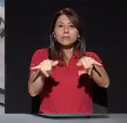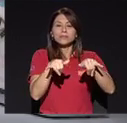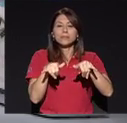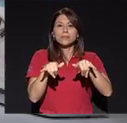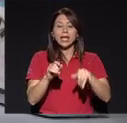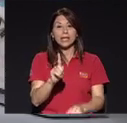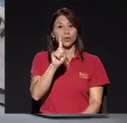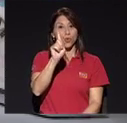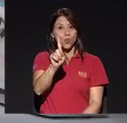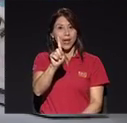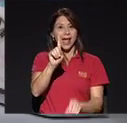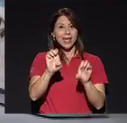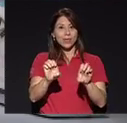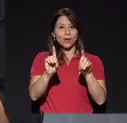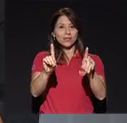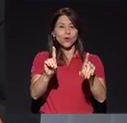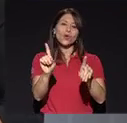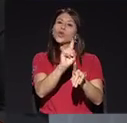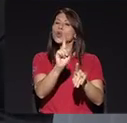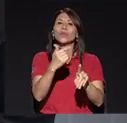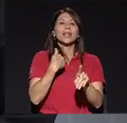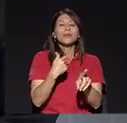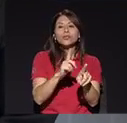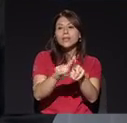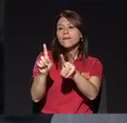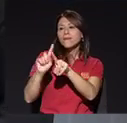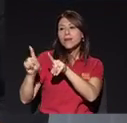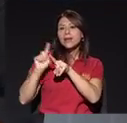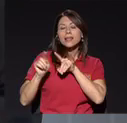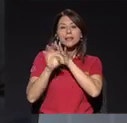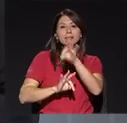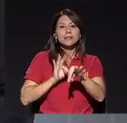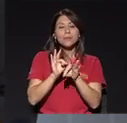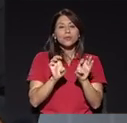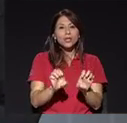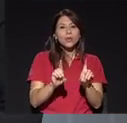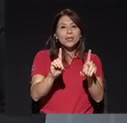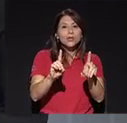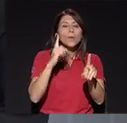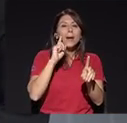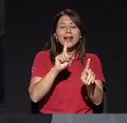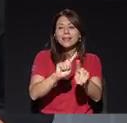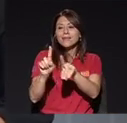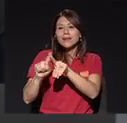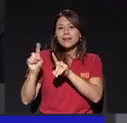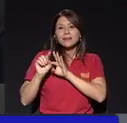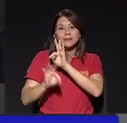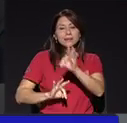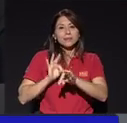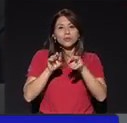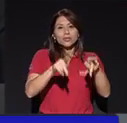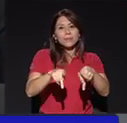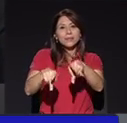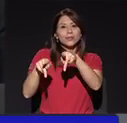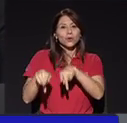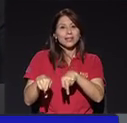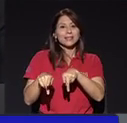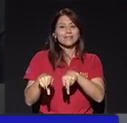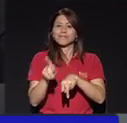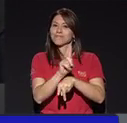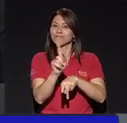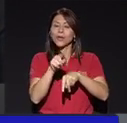que es una educación. No tenemos diferentes tipos de educación para diferentes tipos de personas, sino que se basa en